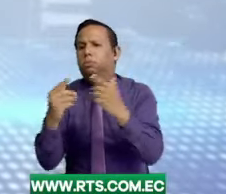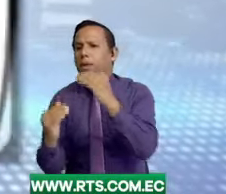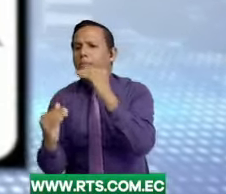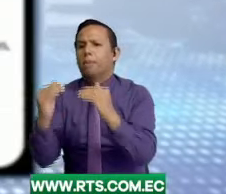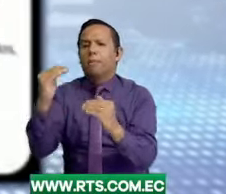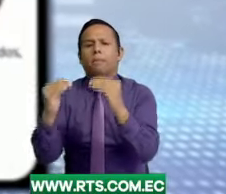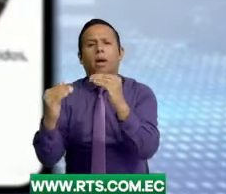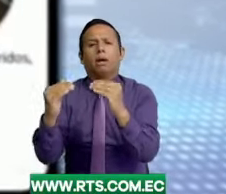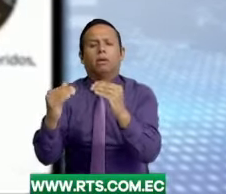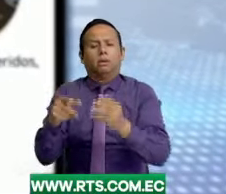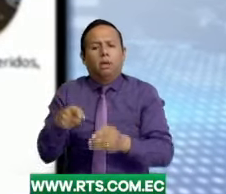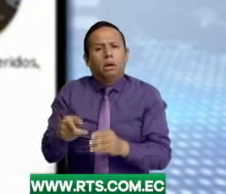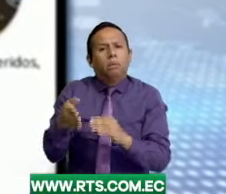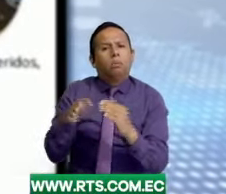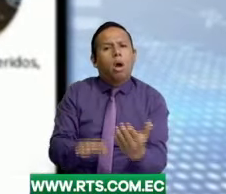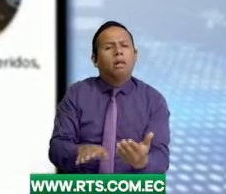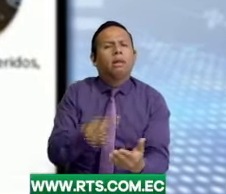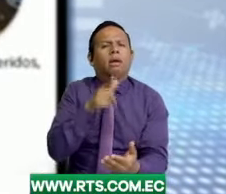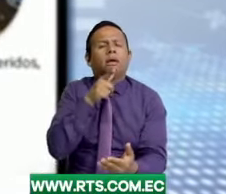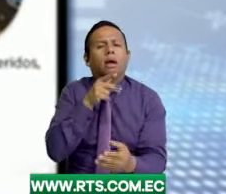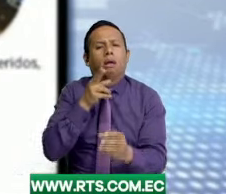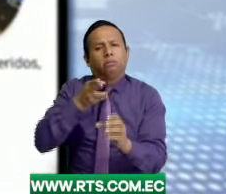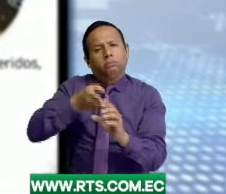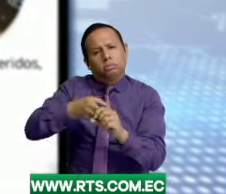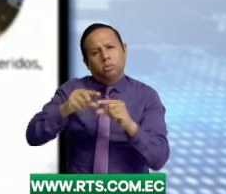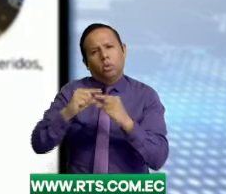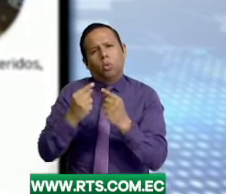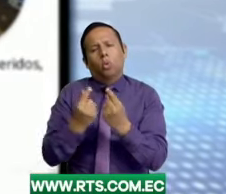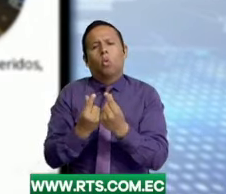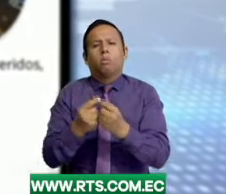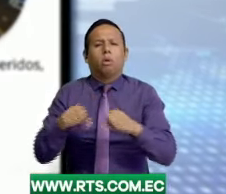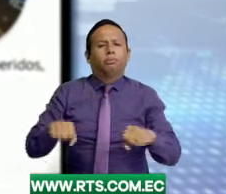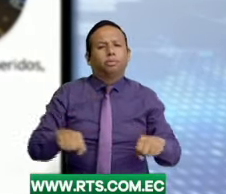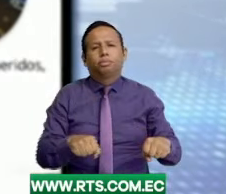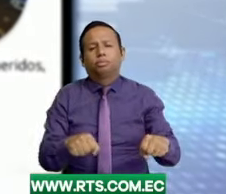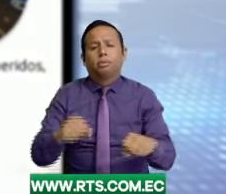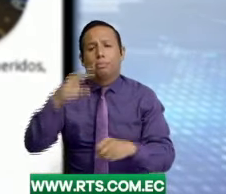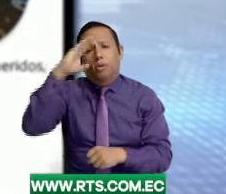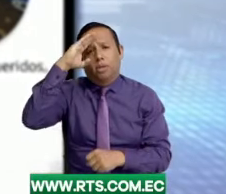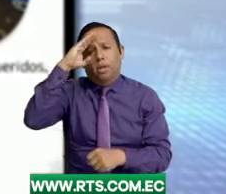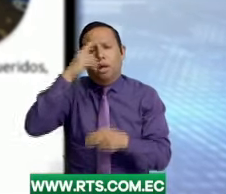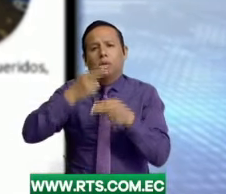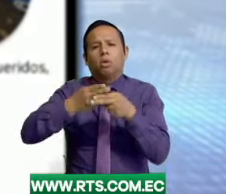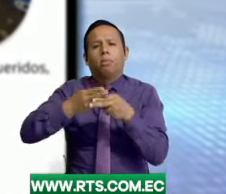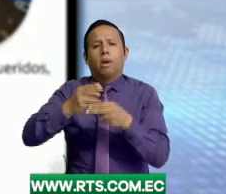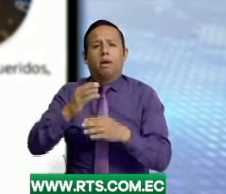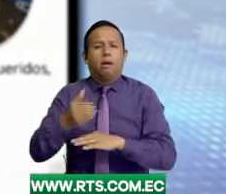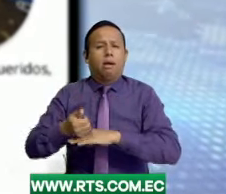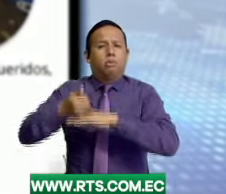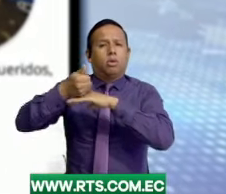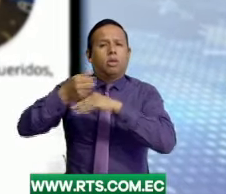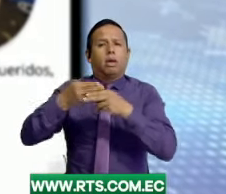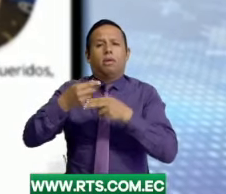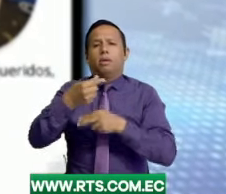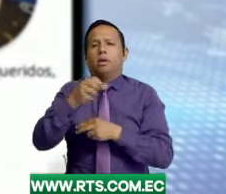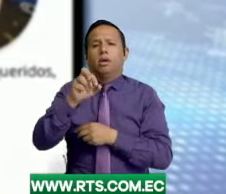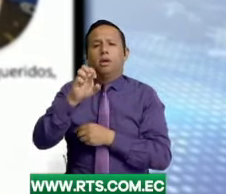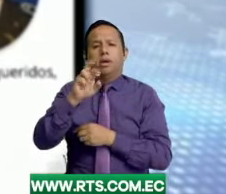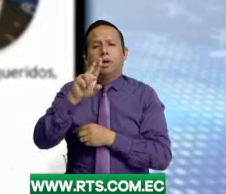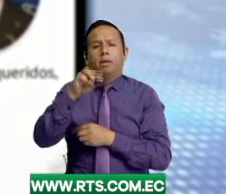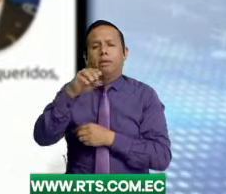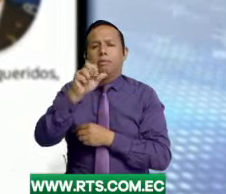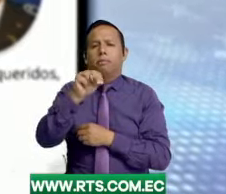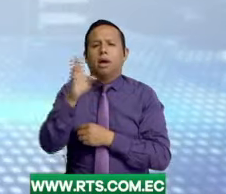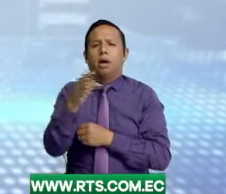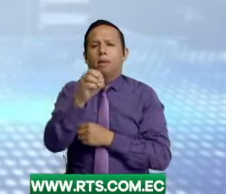agente del orden fallecido pertenecía al grupo de operaciones motorizado. Se trata del cabo primero Germán Eduardo Morales